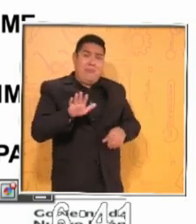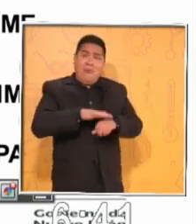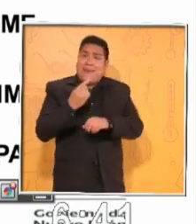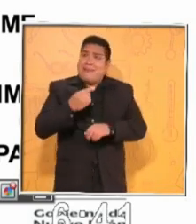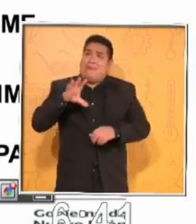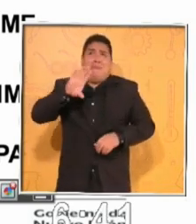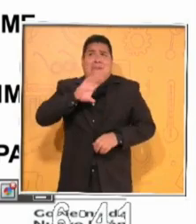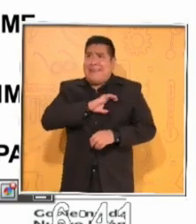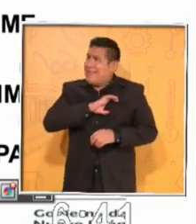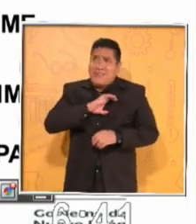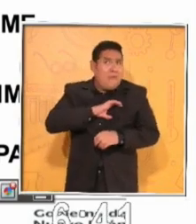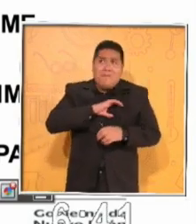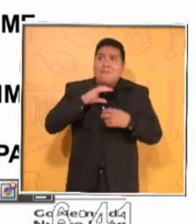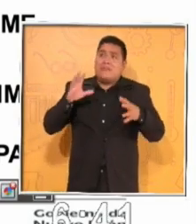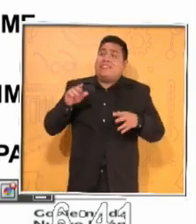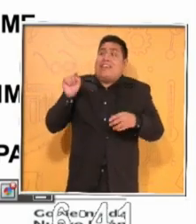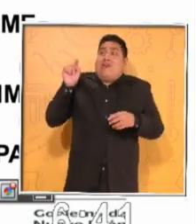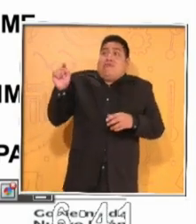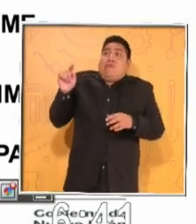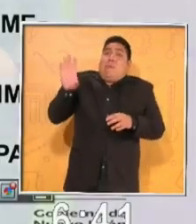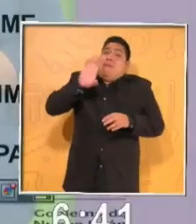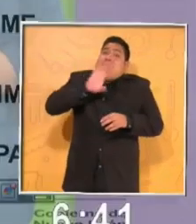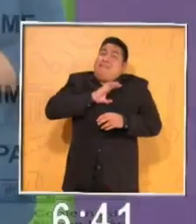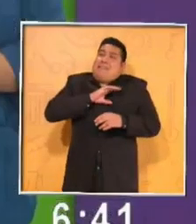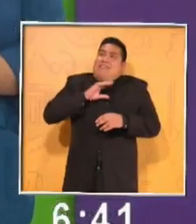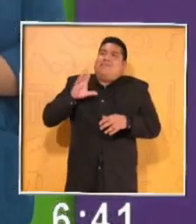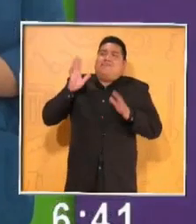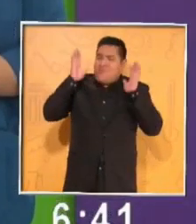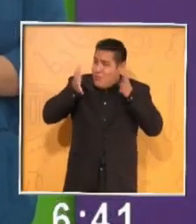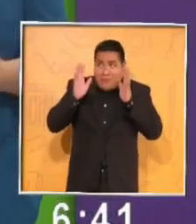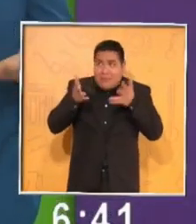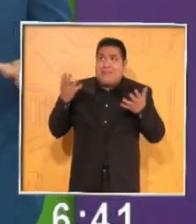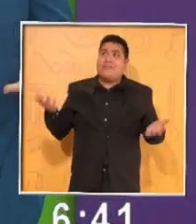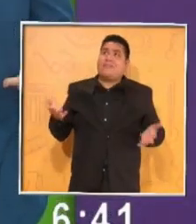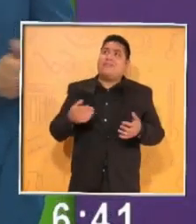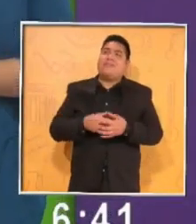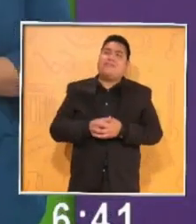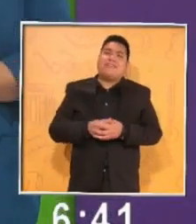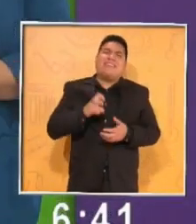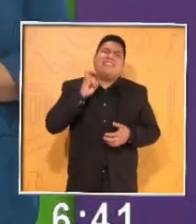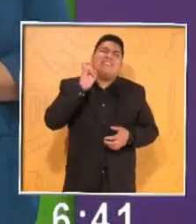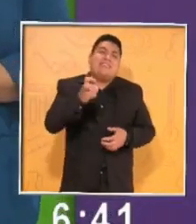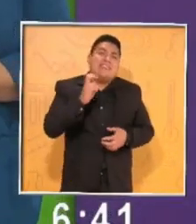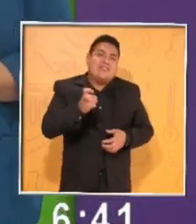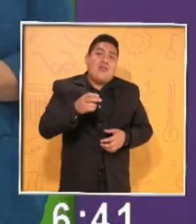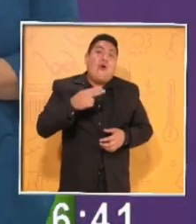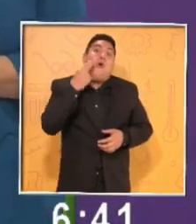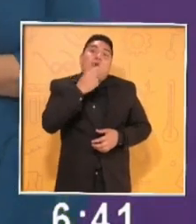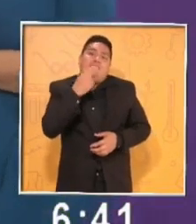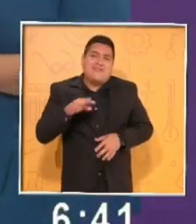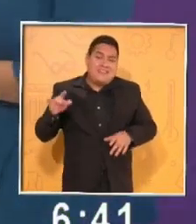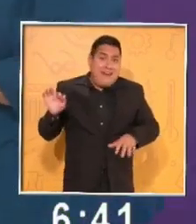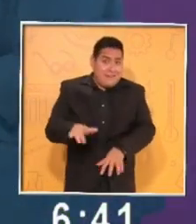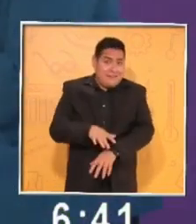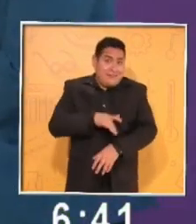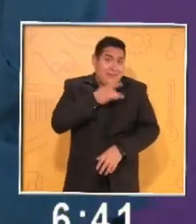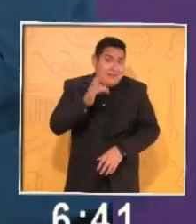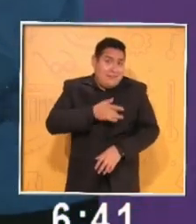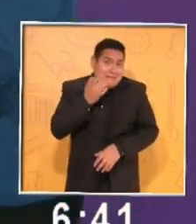me quisieras, no me regañabas. ¿Qué estrategia es esa? Apelar a los sentimientos,